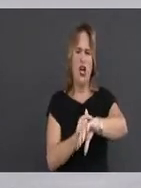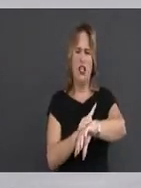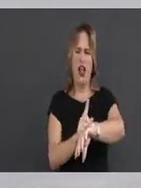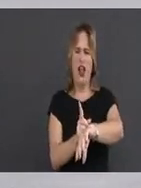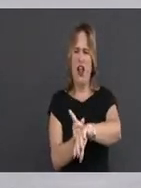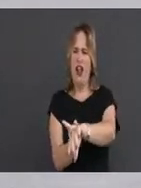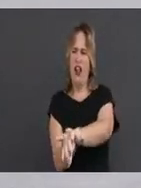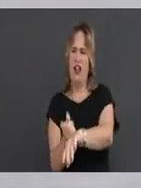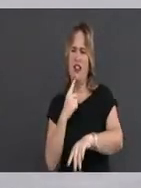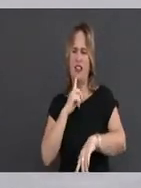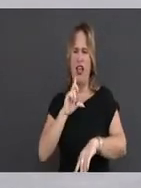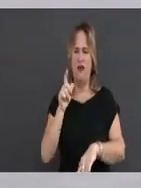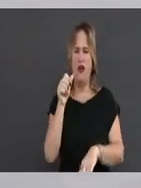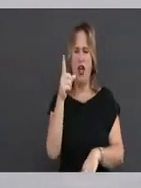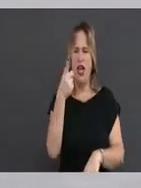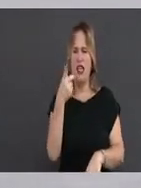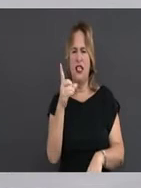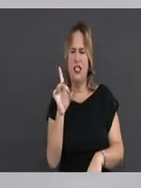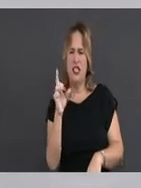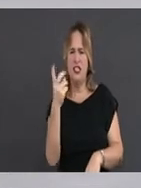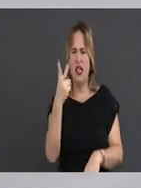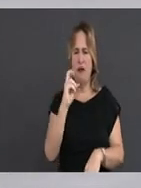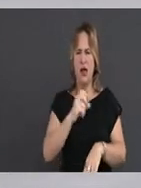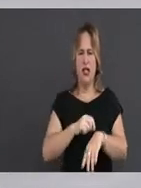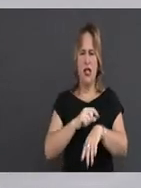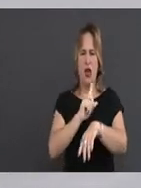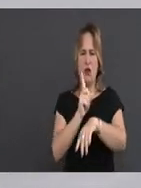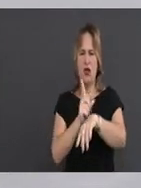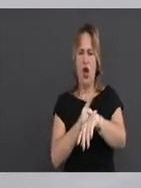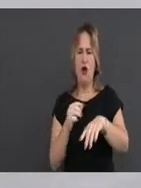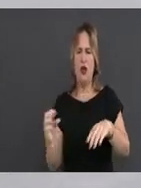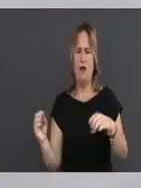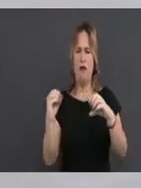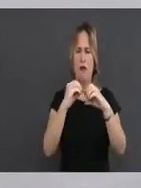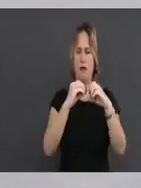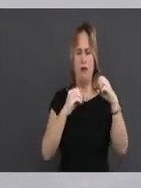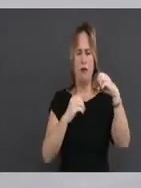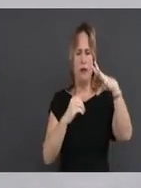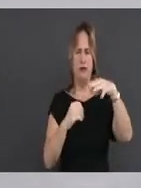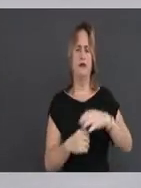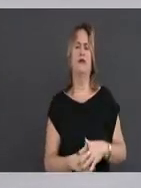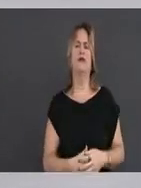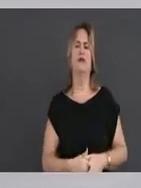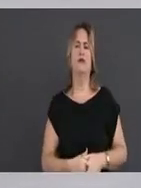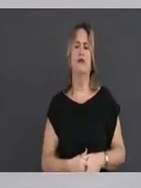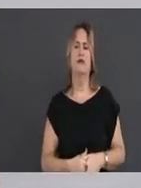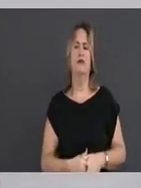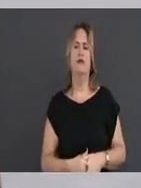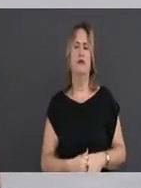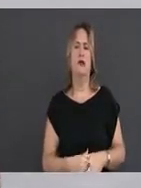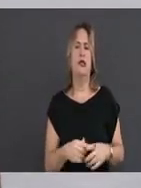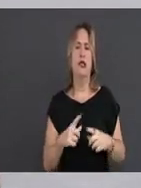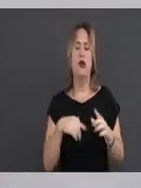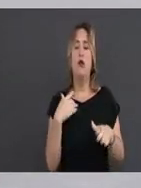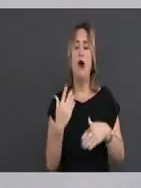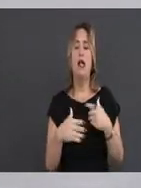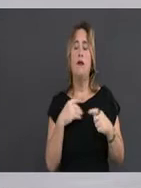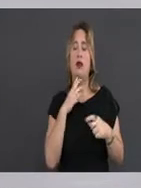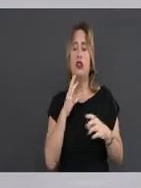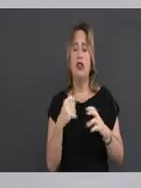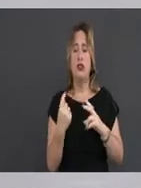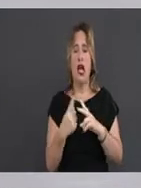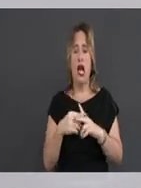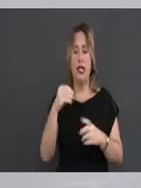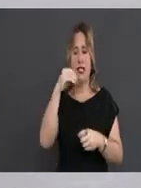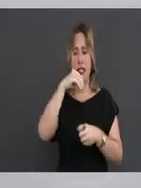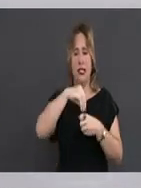que demoran 15, 20, quizás una hora en darle servicio al circuito cuando le toca. ¿Qué pasa? Cuando esto sucede, nosotros tratamos